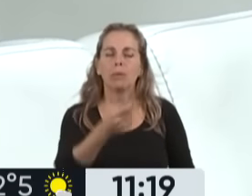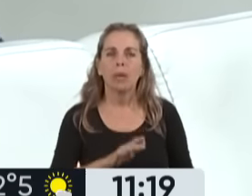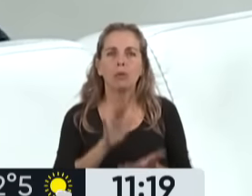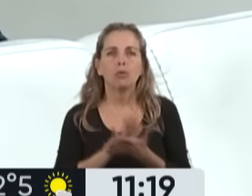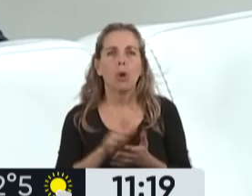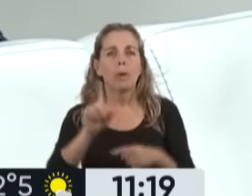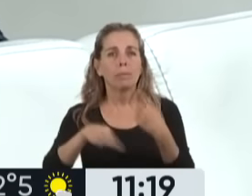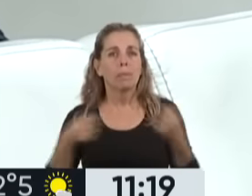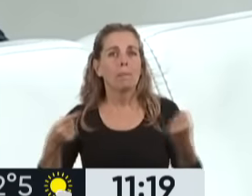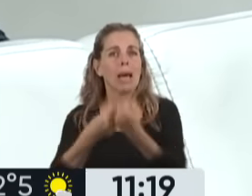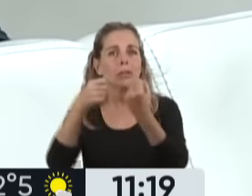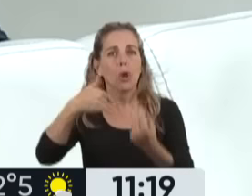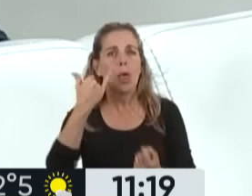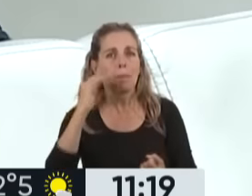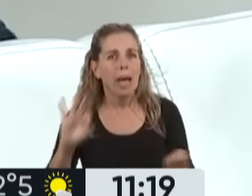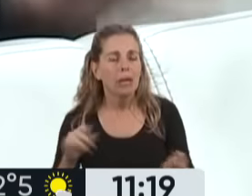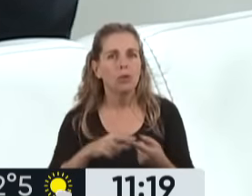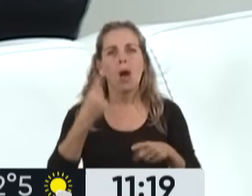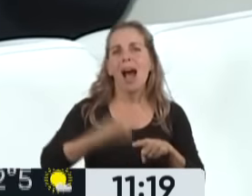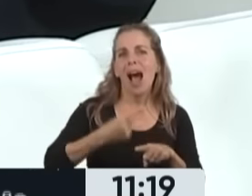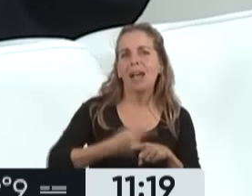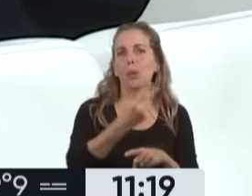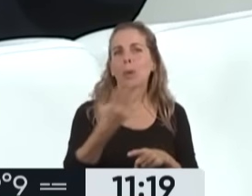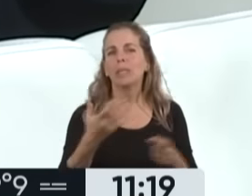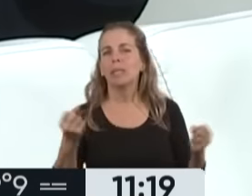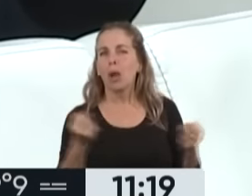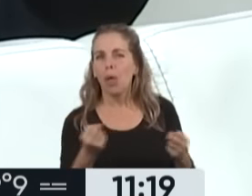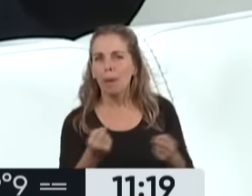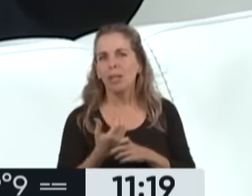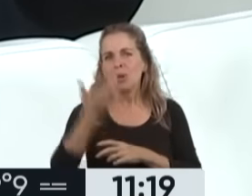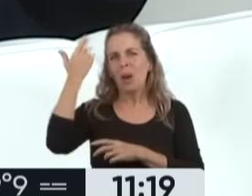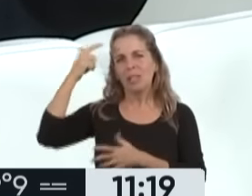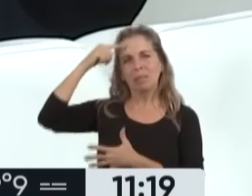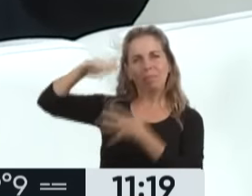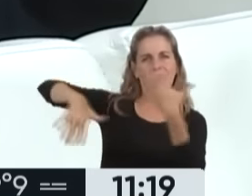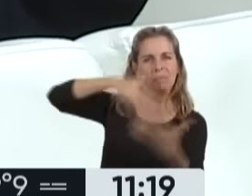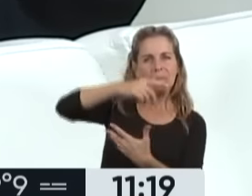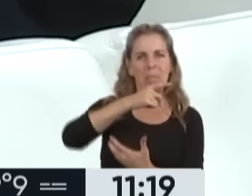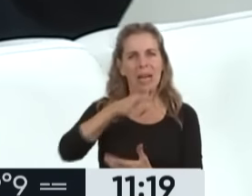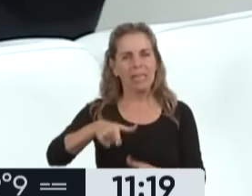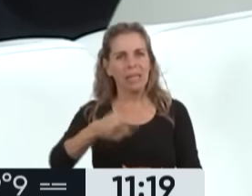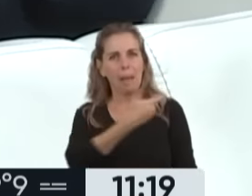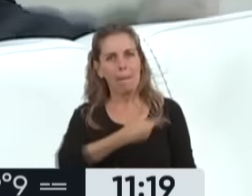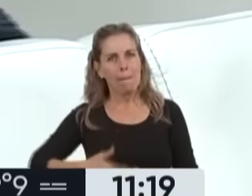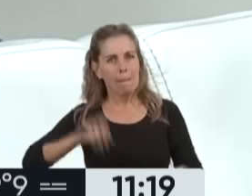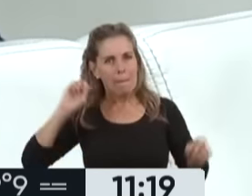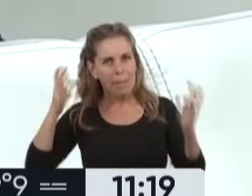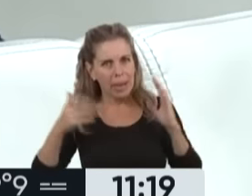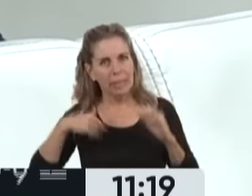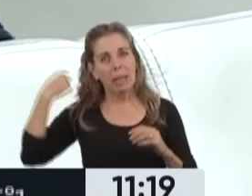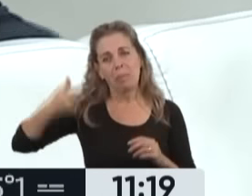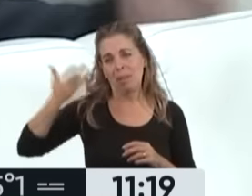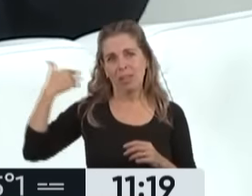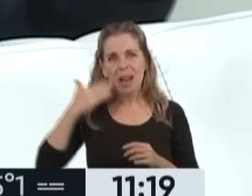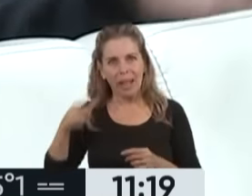Pacto de Mayo, sobre el acto del 25 de mayo. Ayer hubo mucha confusión, que yo creo que el presidente la dejó saldada en una entrevista que tuvo con un